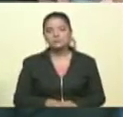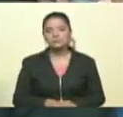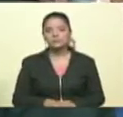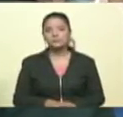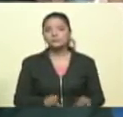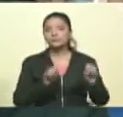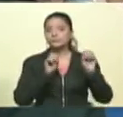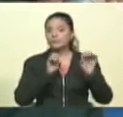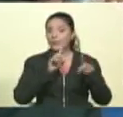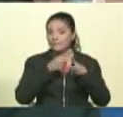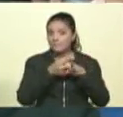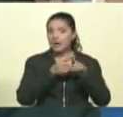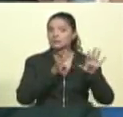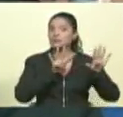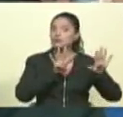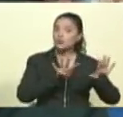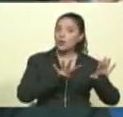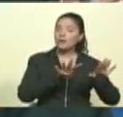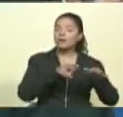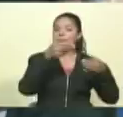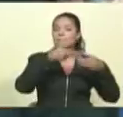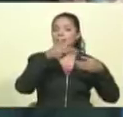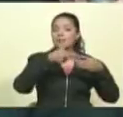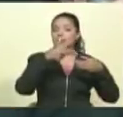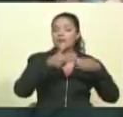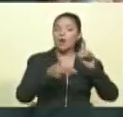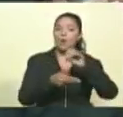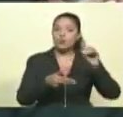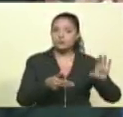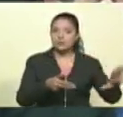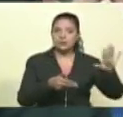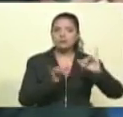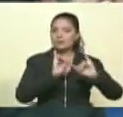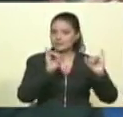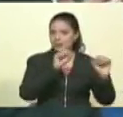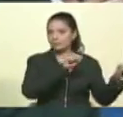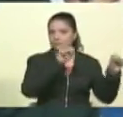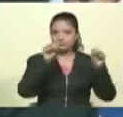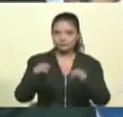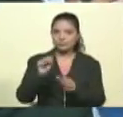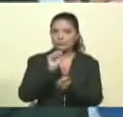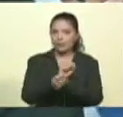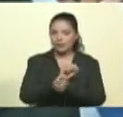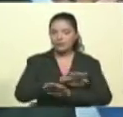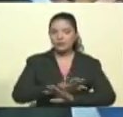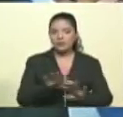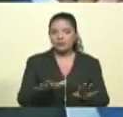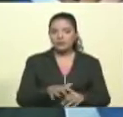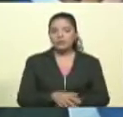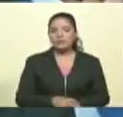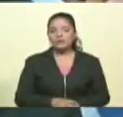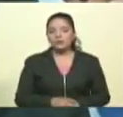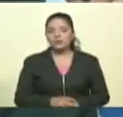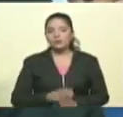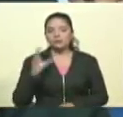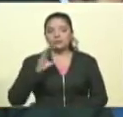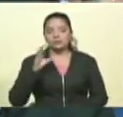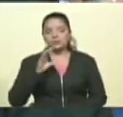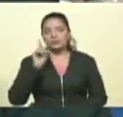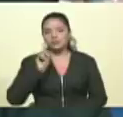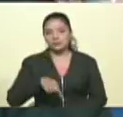9 gerentes de PDVSA Occidente, recluido en el DIGESIN de Caracas